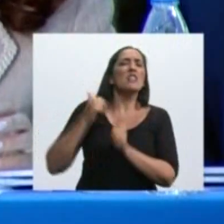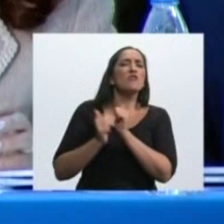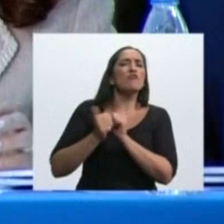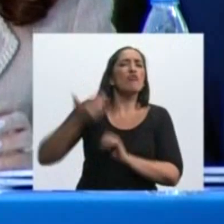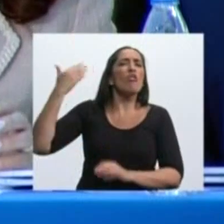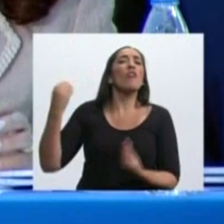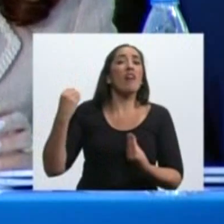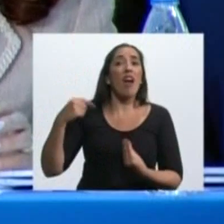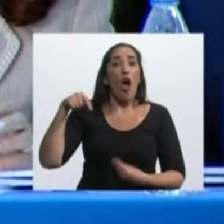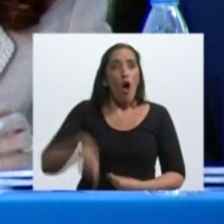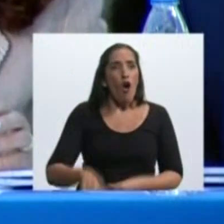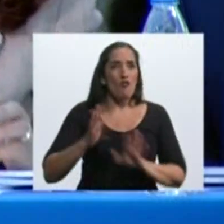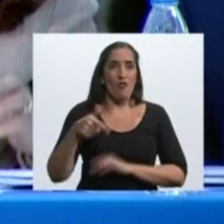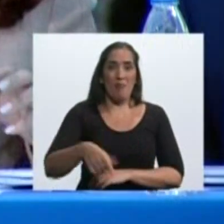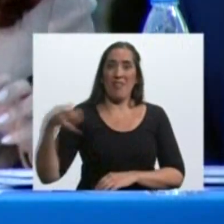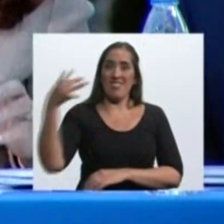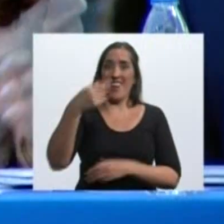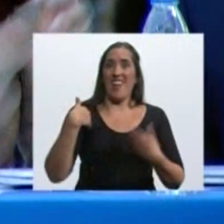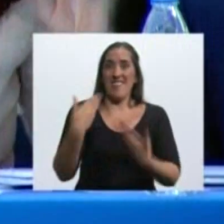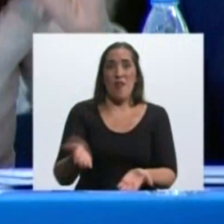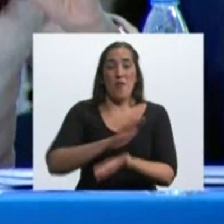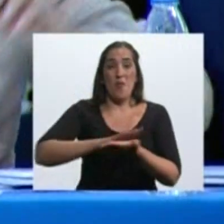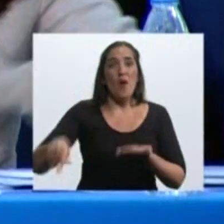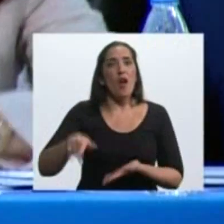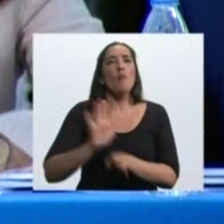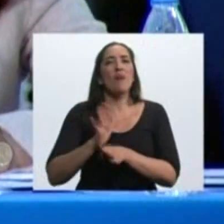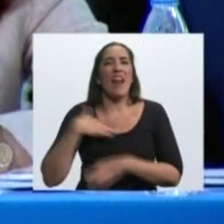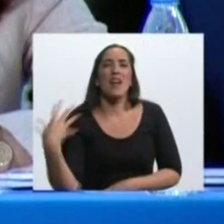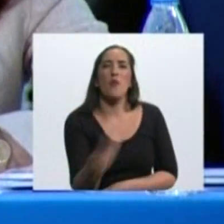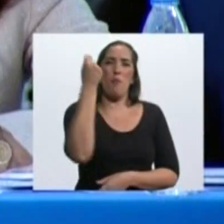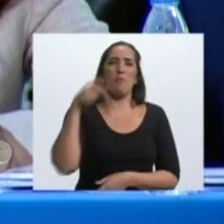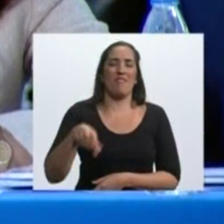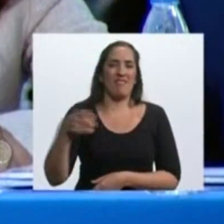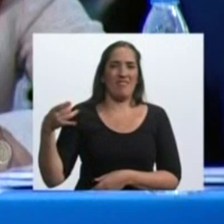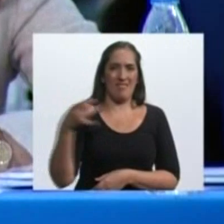maravilloso en que hemos podido recuperar los trenes. Y